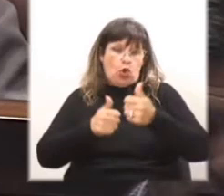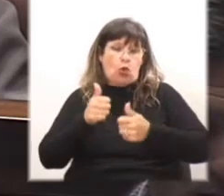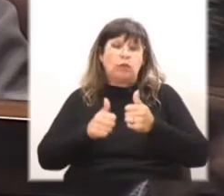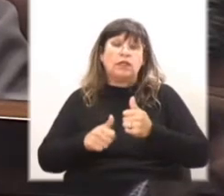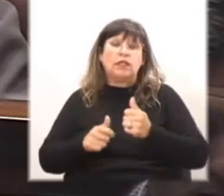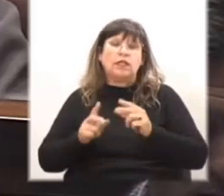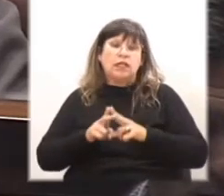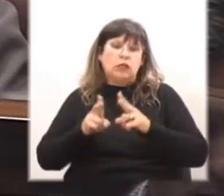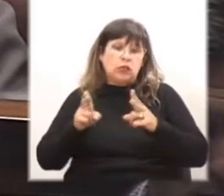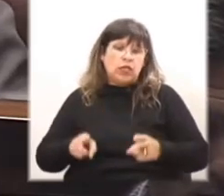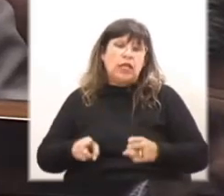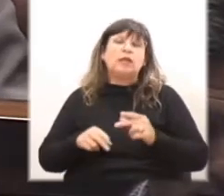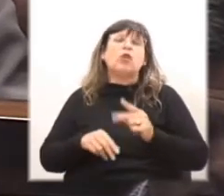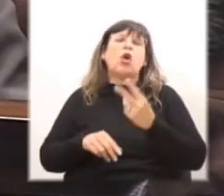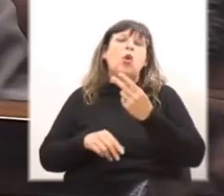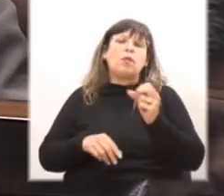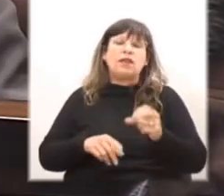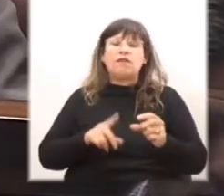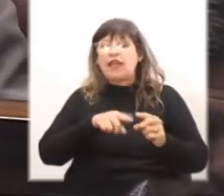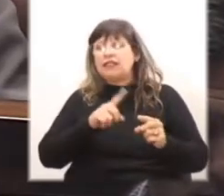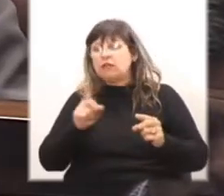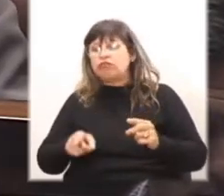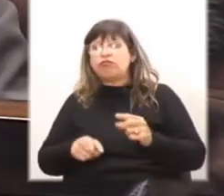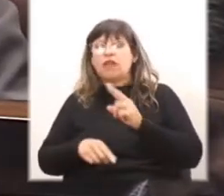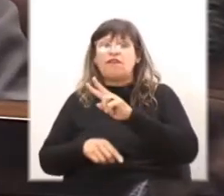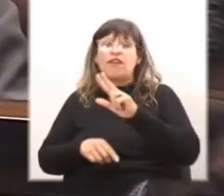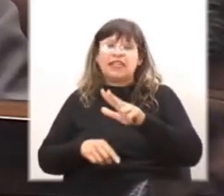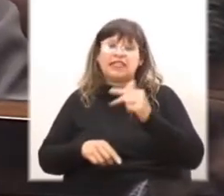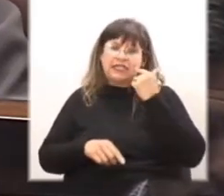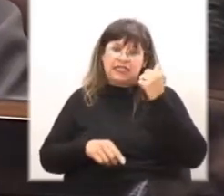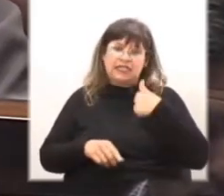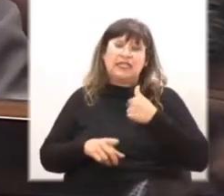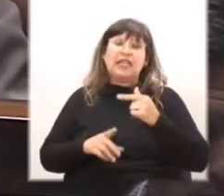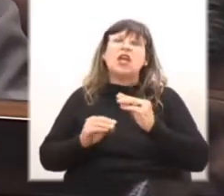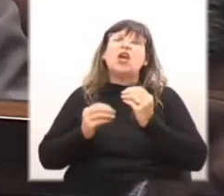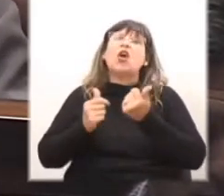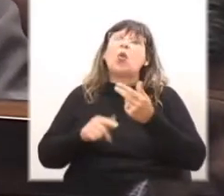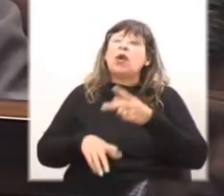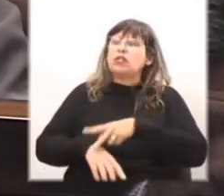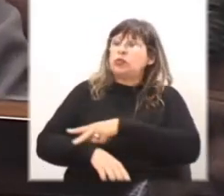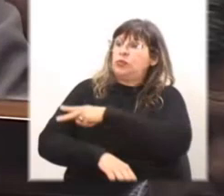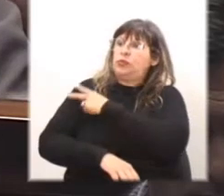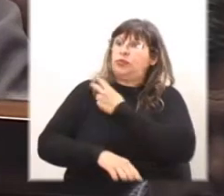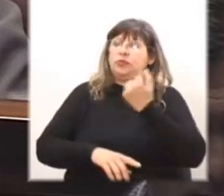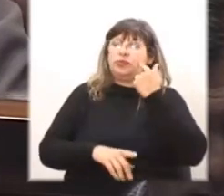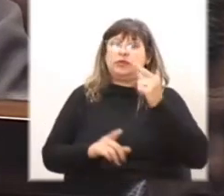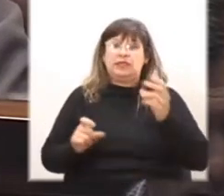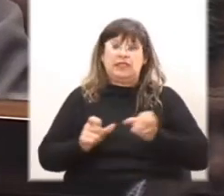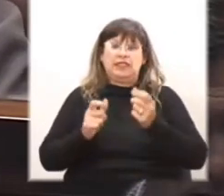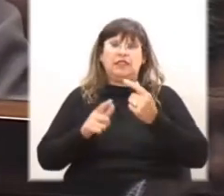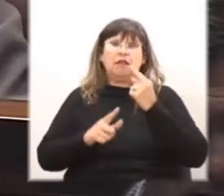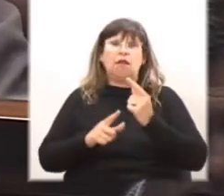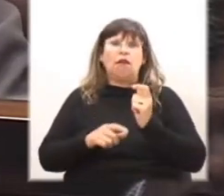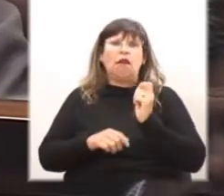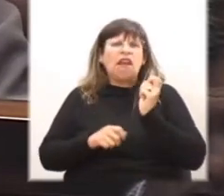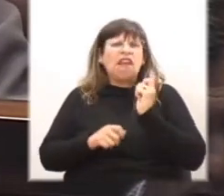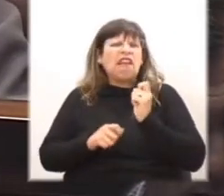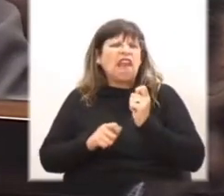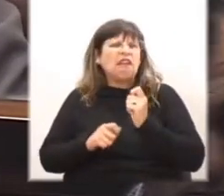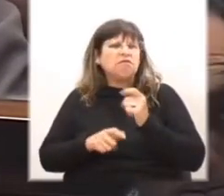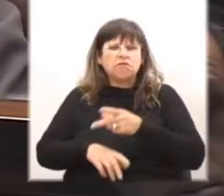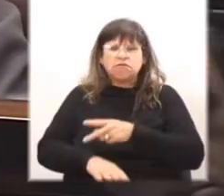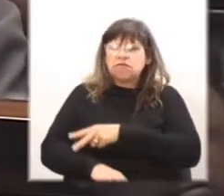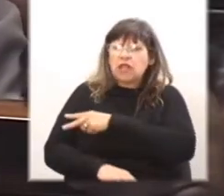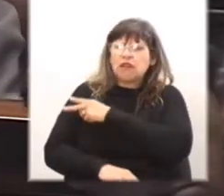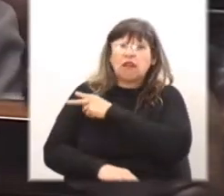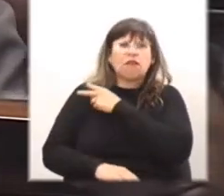y el 2023, cuántos concursos de ascenso escalafonario se han realizado, qué personas específicamente